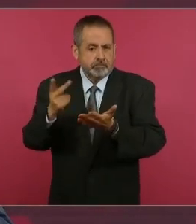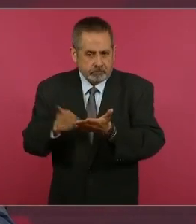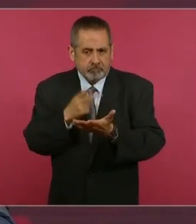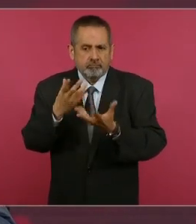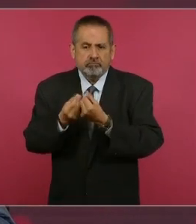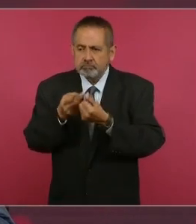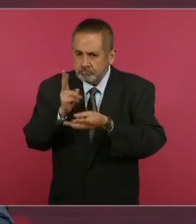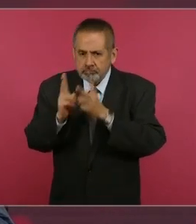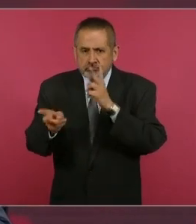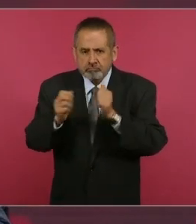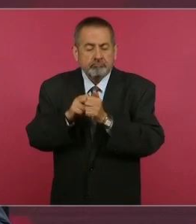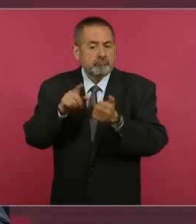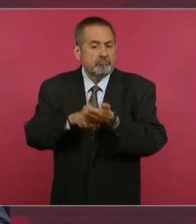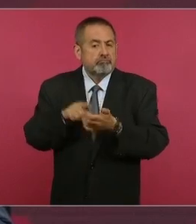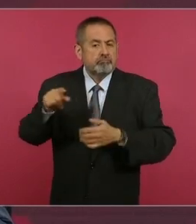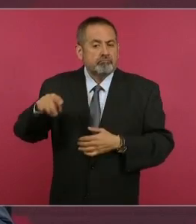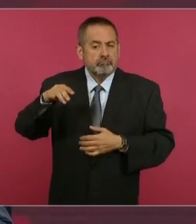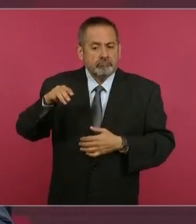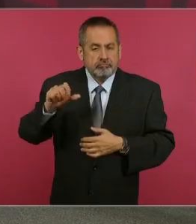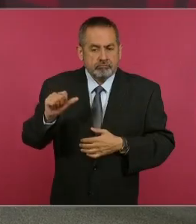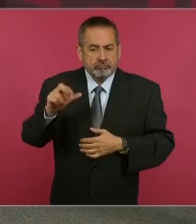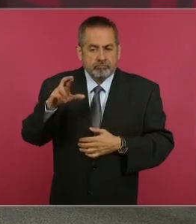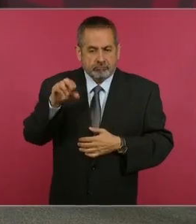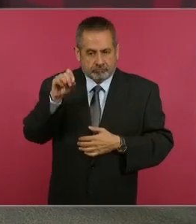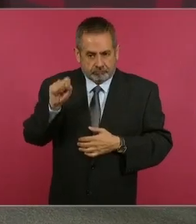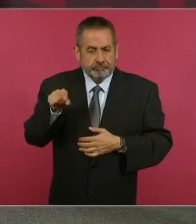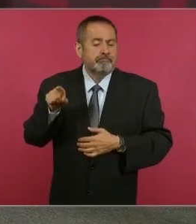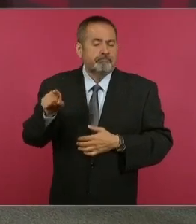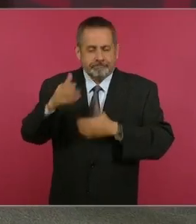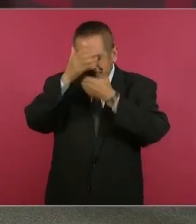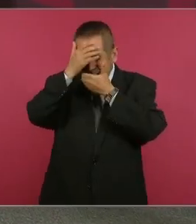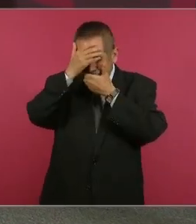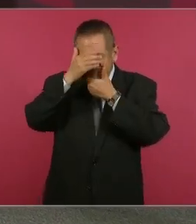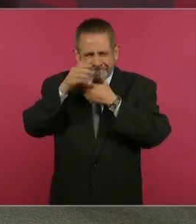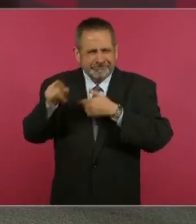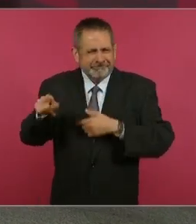y hablamos con Marcos para